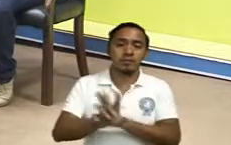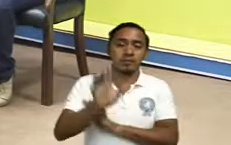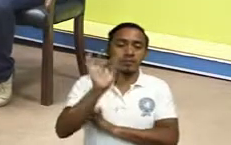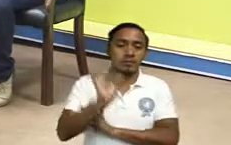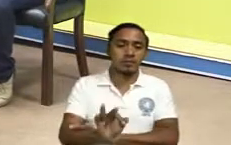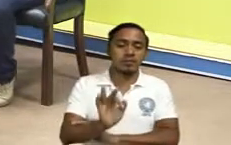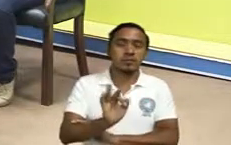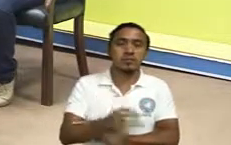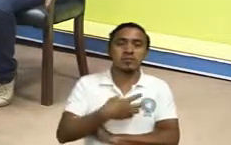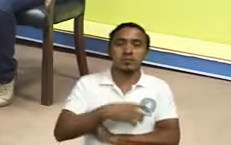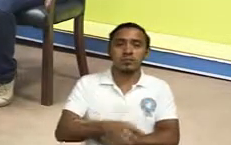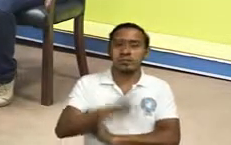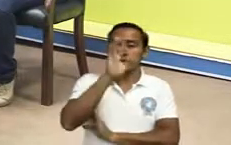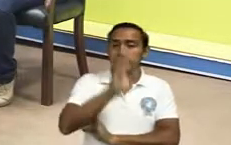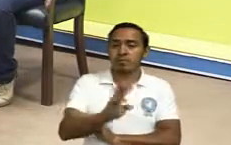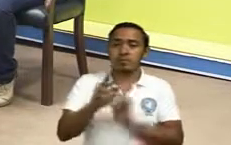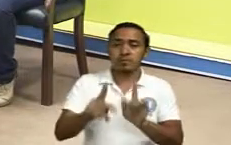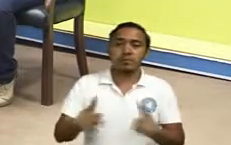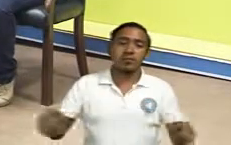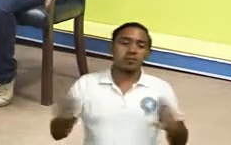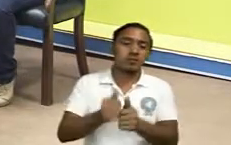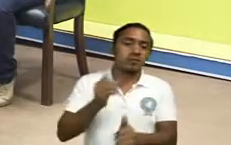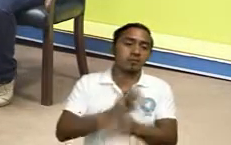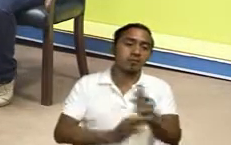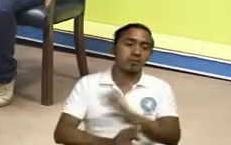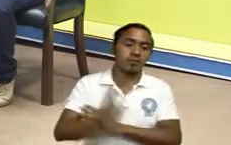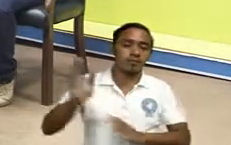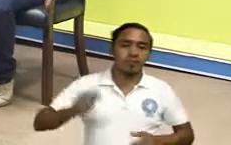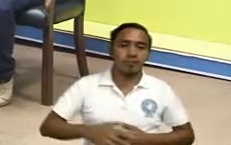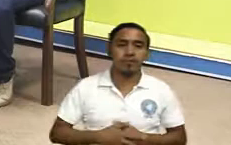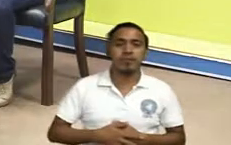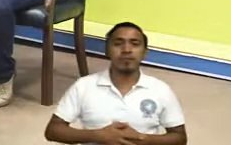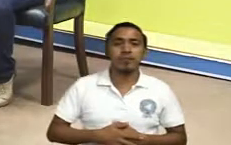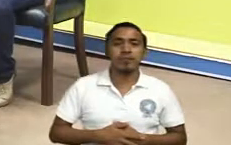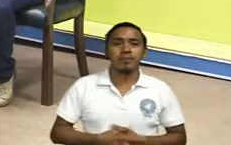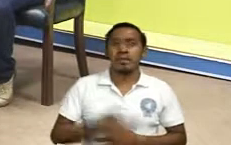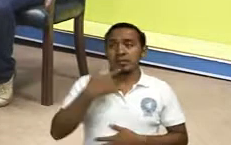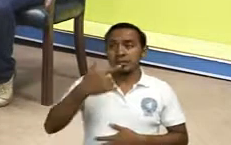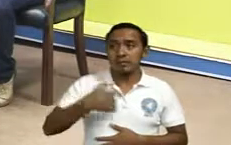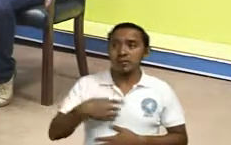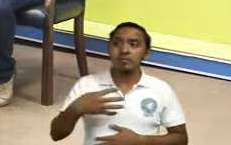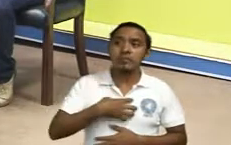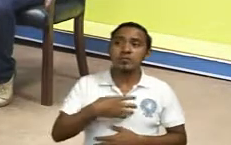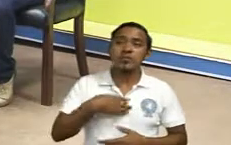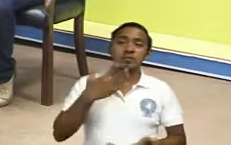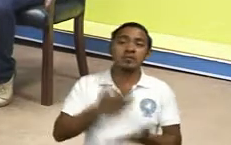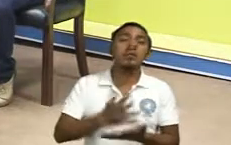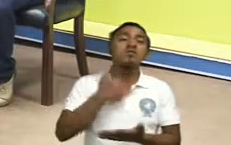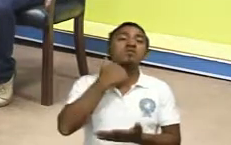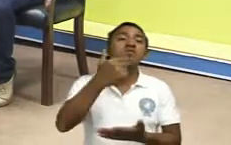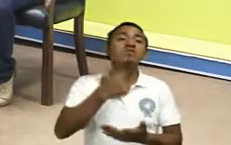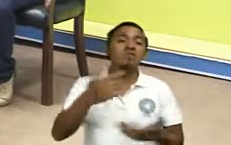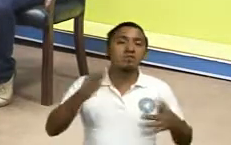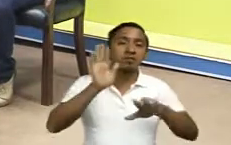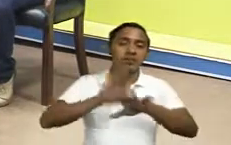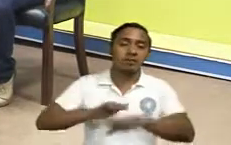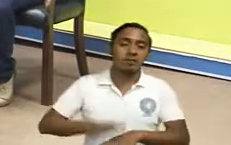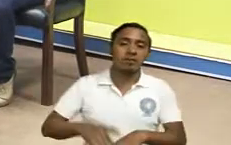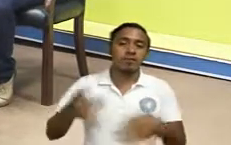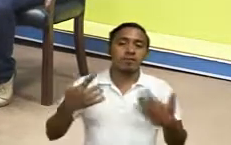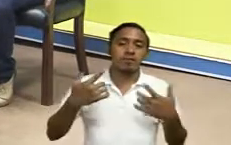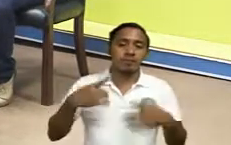que restituye el derecho a las personas con discapacidad, y bueno, ellos tienen la voz de poder expresar y reclamar sus